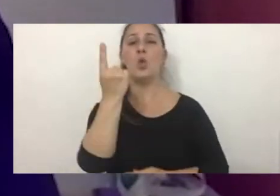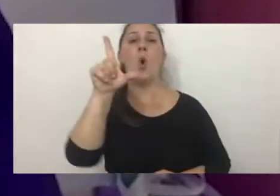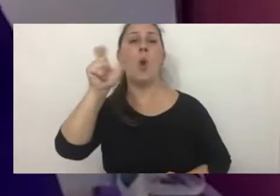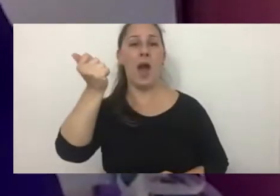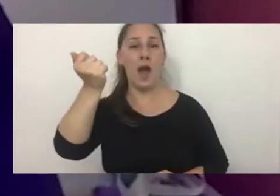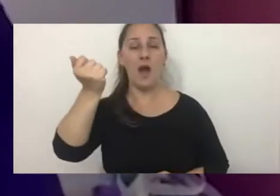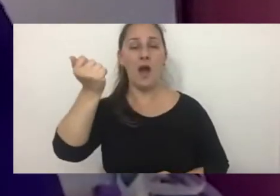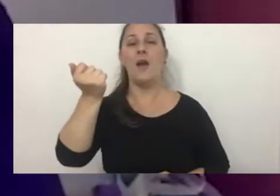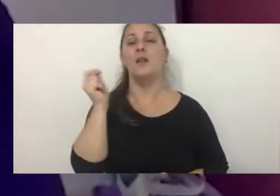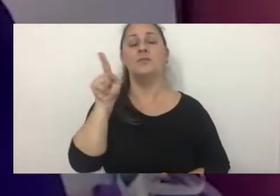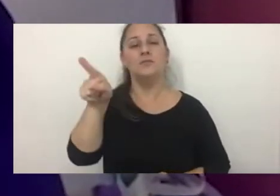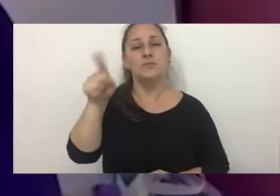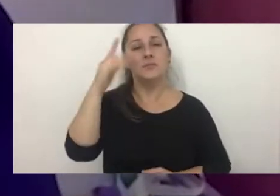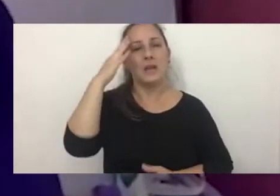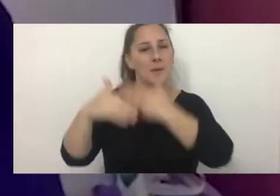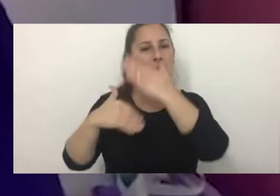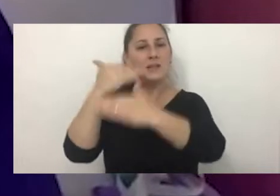Aparte es